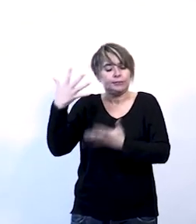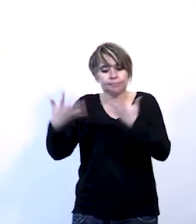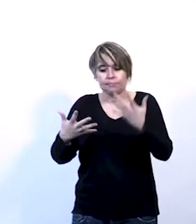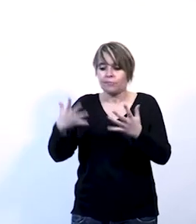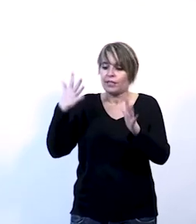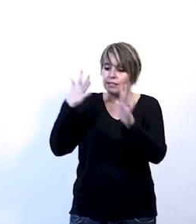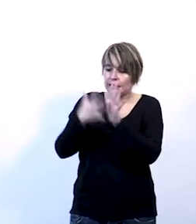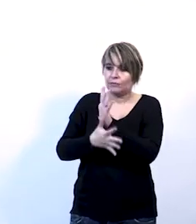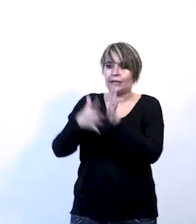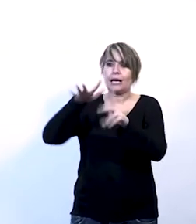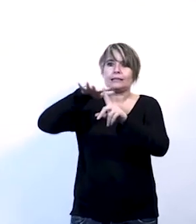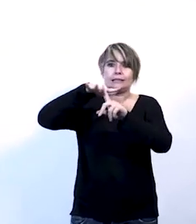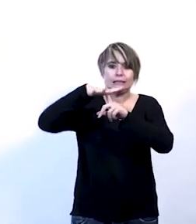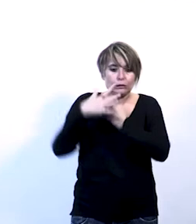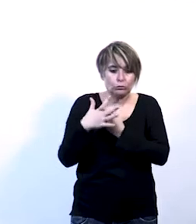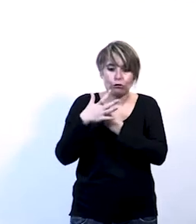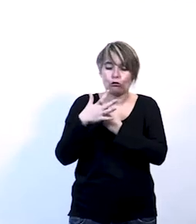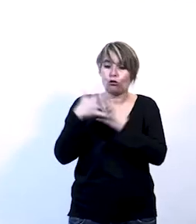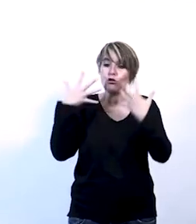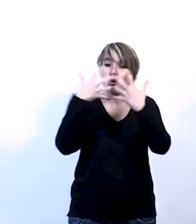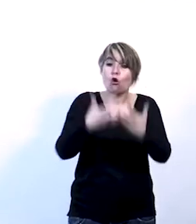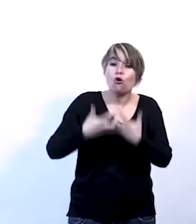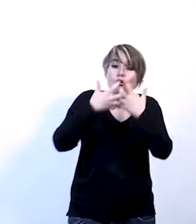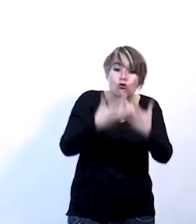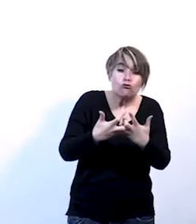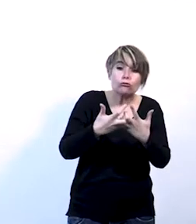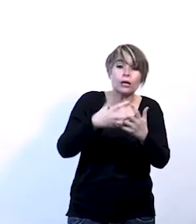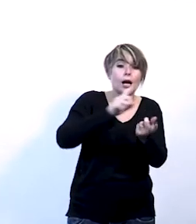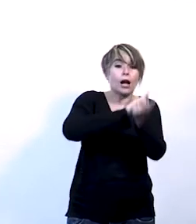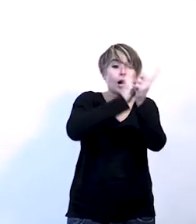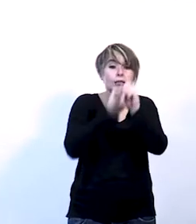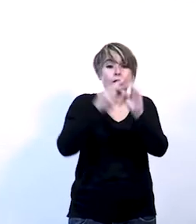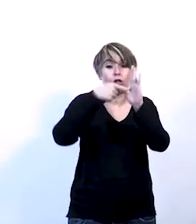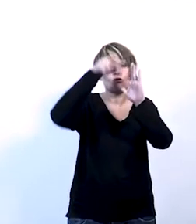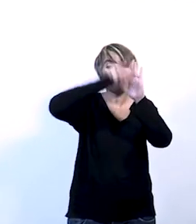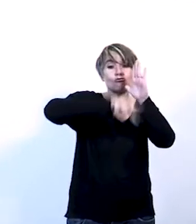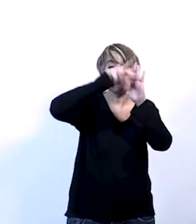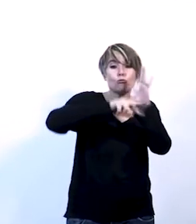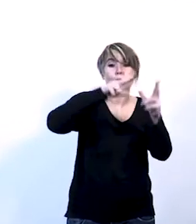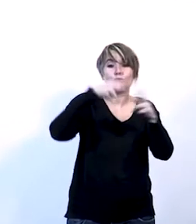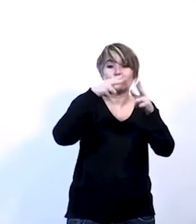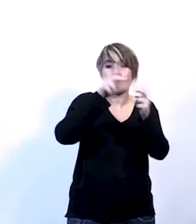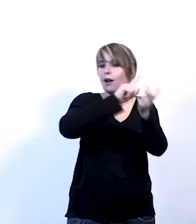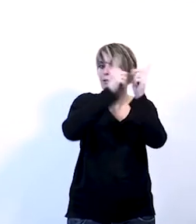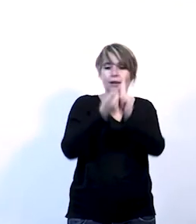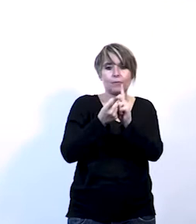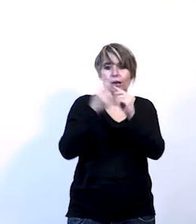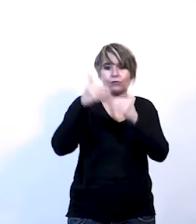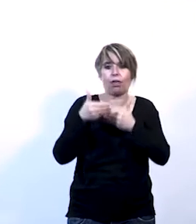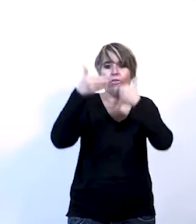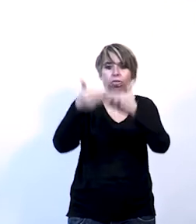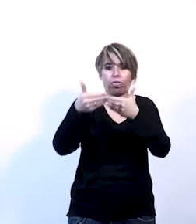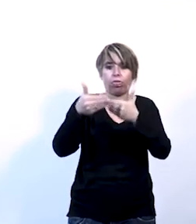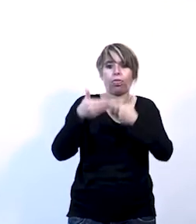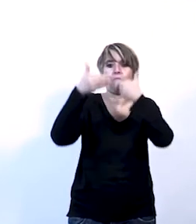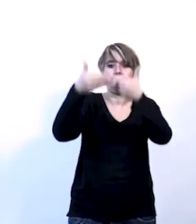es una situación en la que la lucha interna para cambiar las normas sociales se reemplaza y se